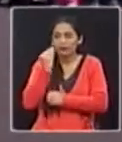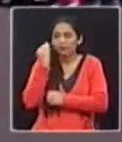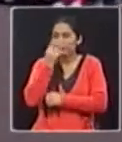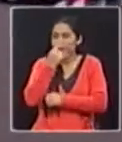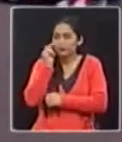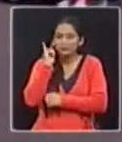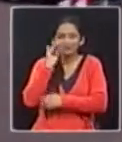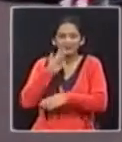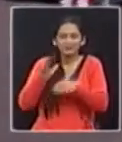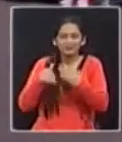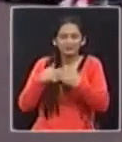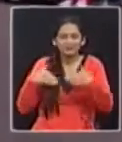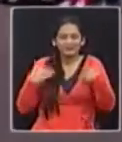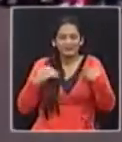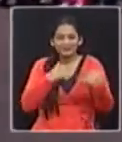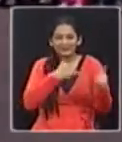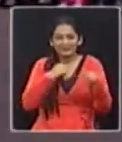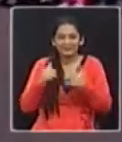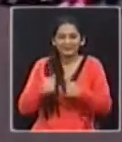es lo que podemos informar retornamos buenas tardes